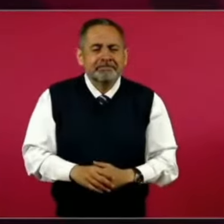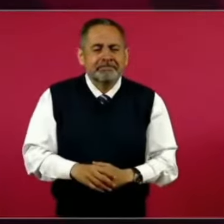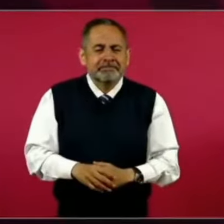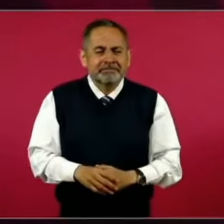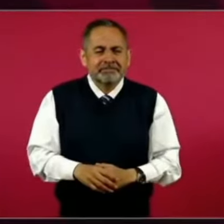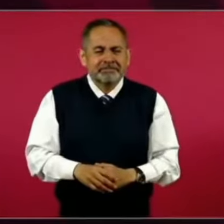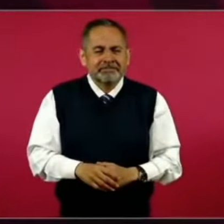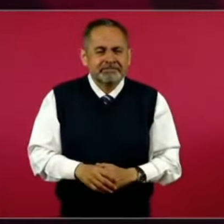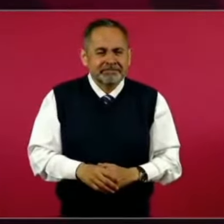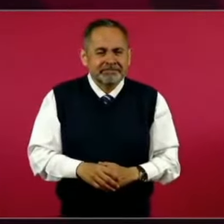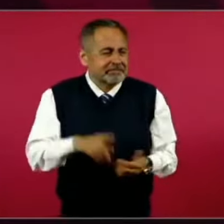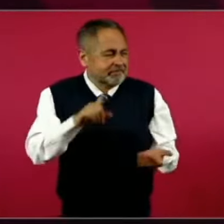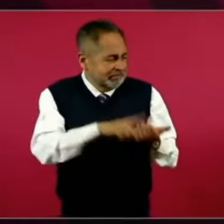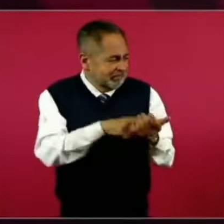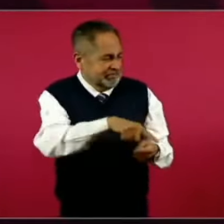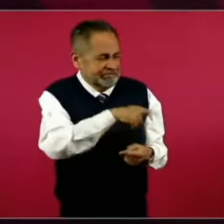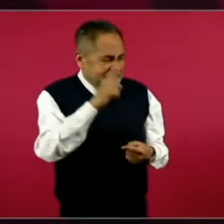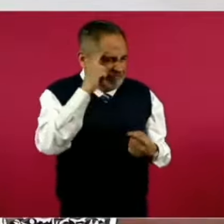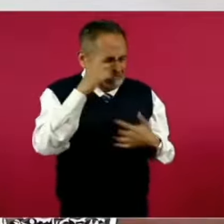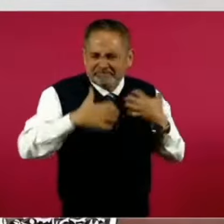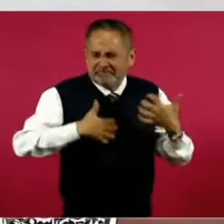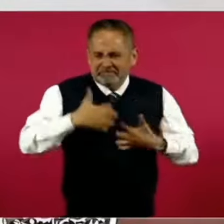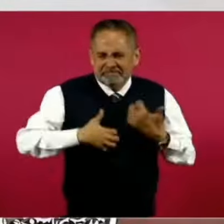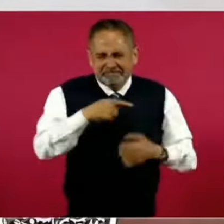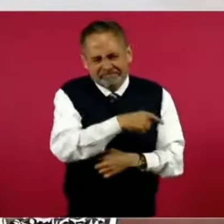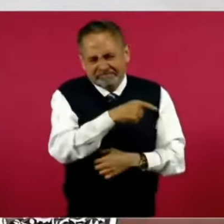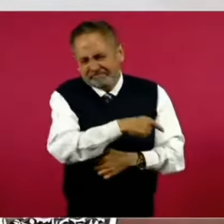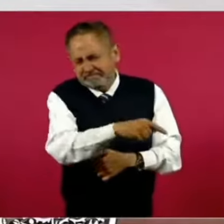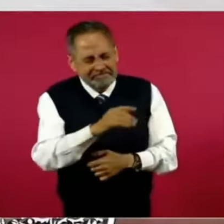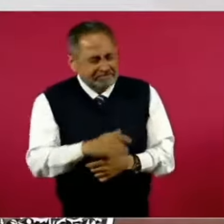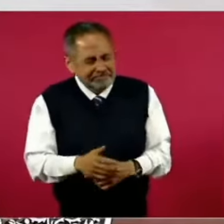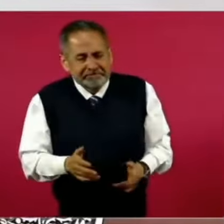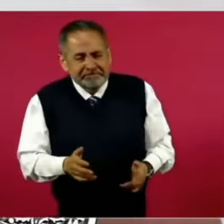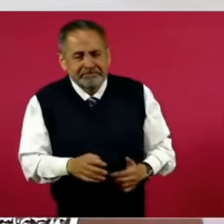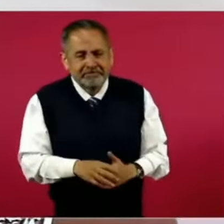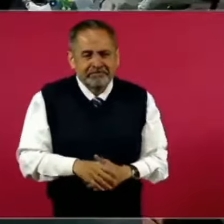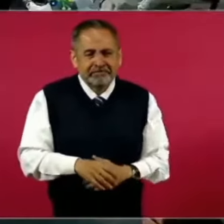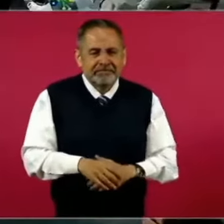Los que están enojados, la verdad,